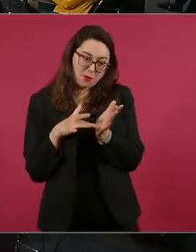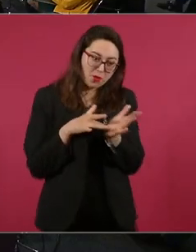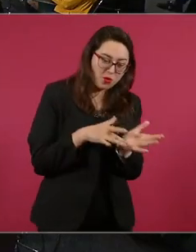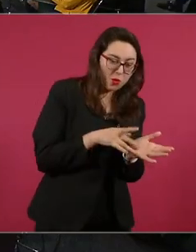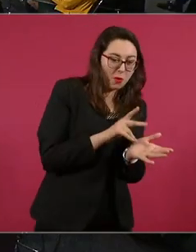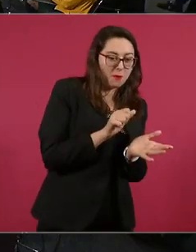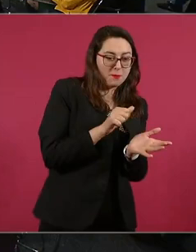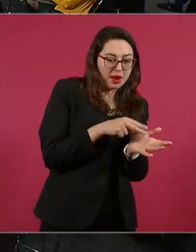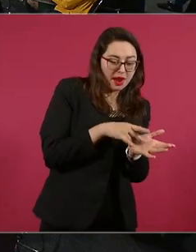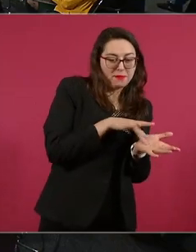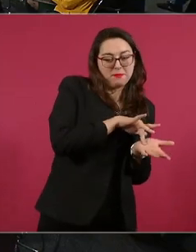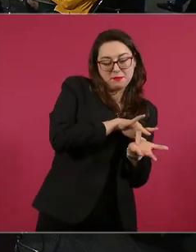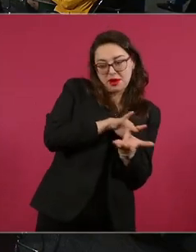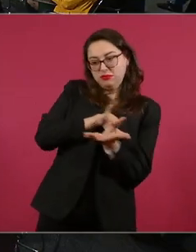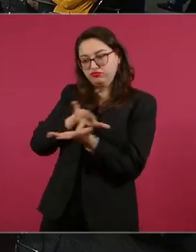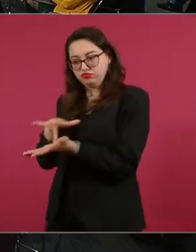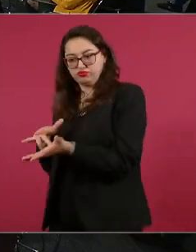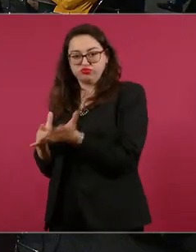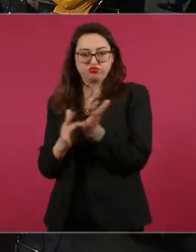Entonces,